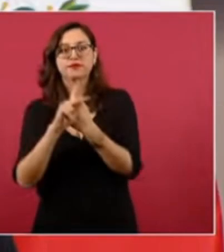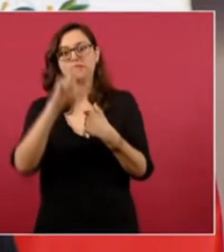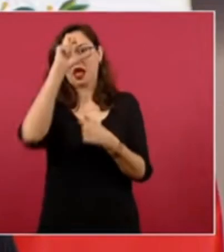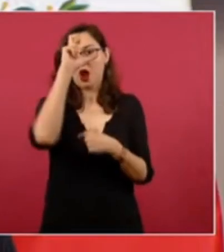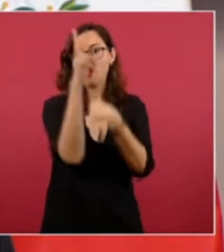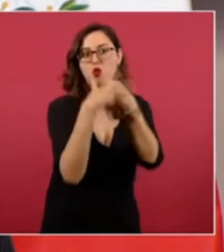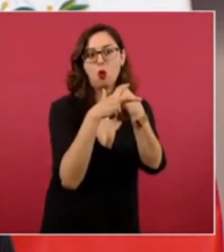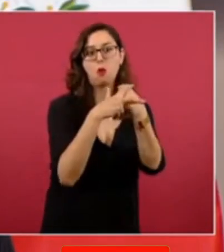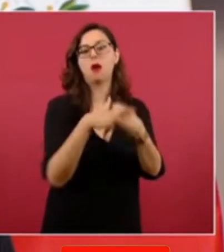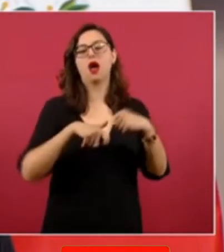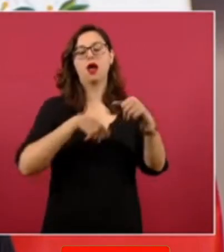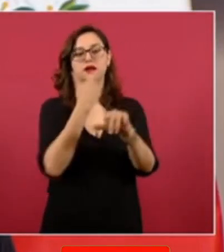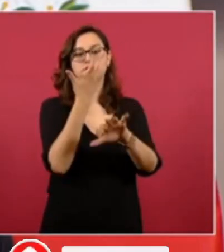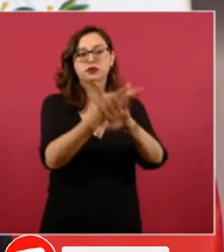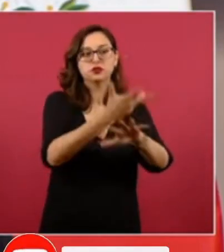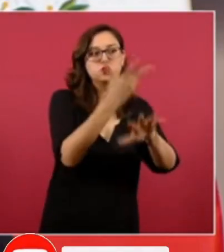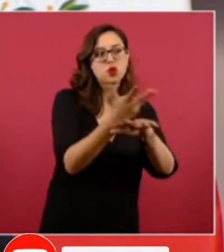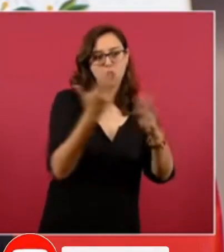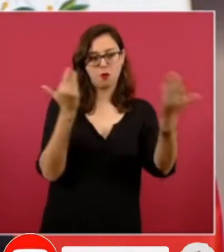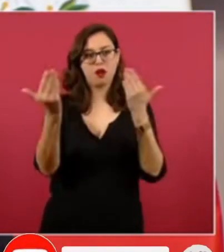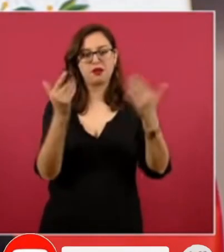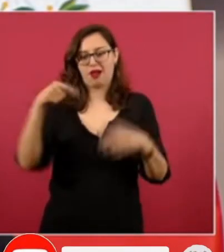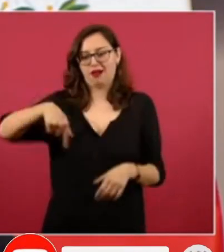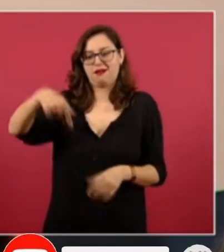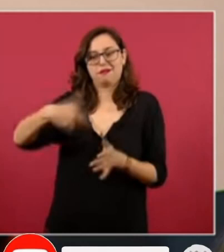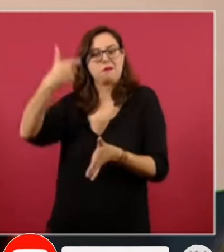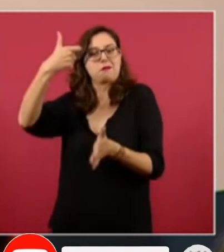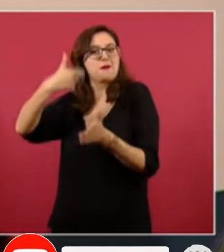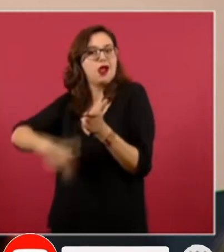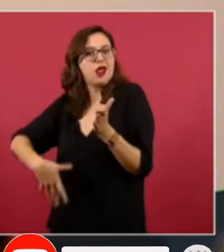inflación en Estados Unidos.